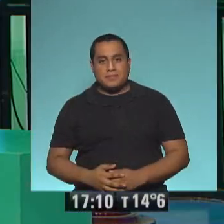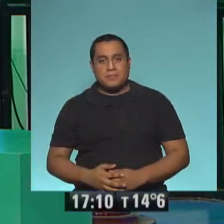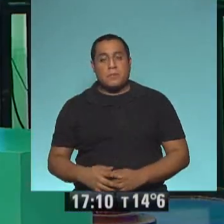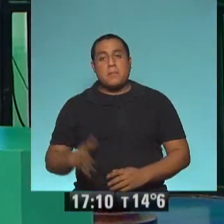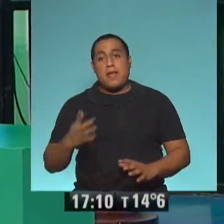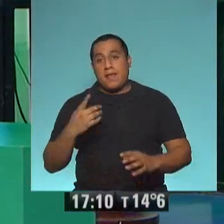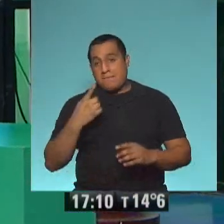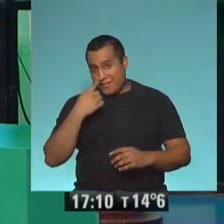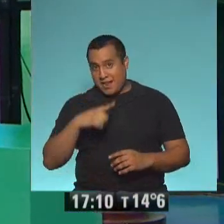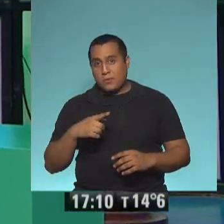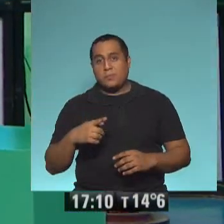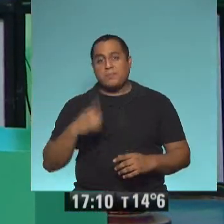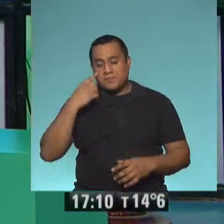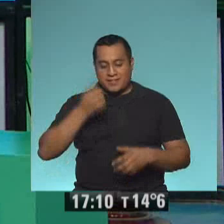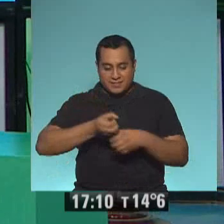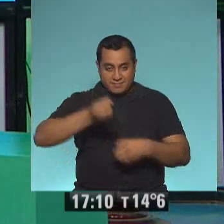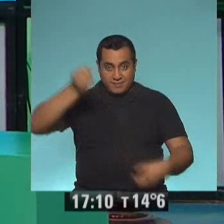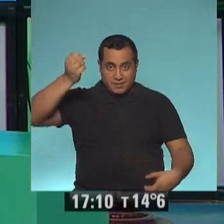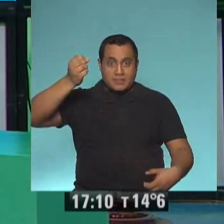ya que tenemos